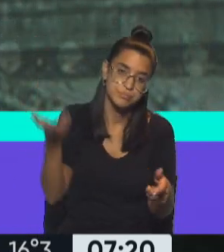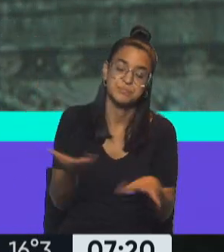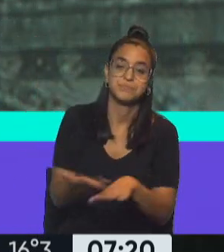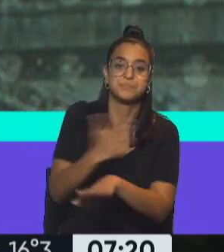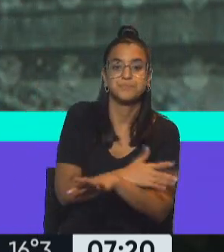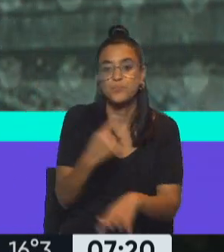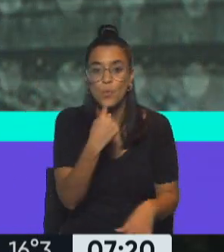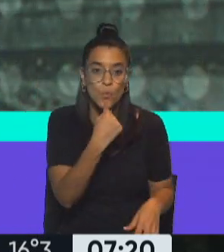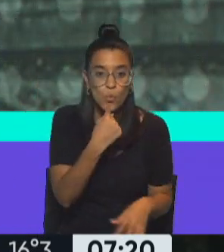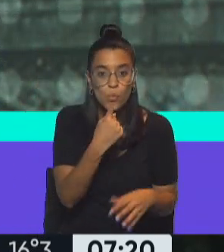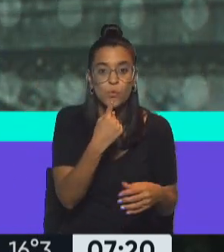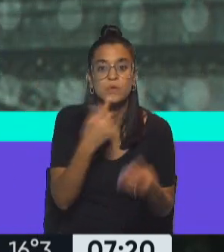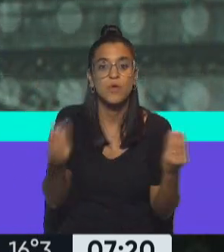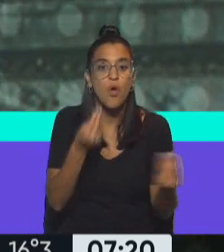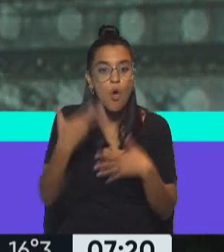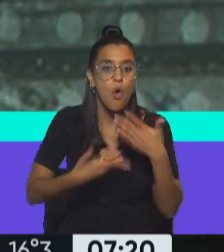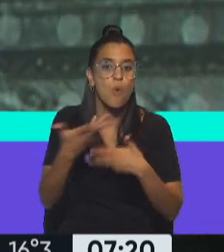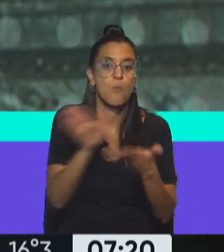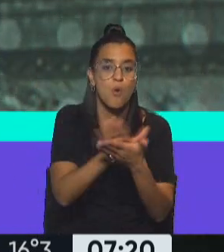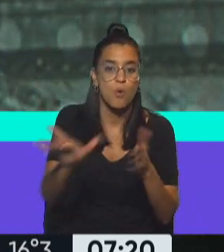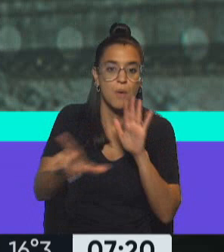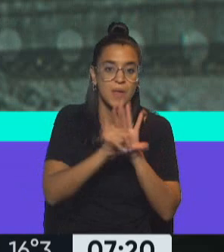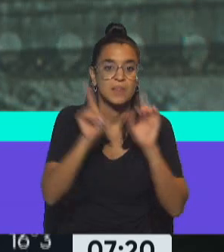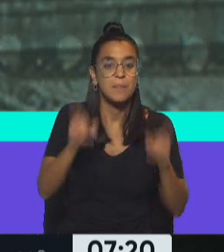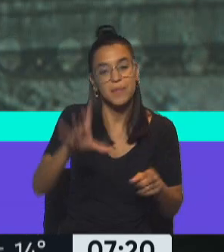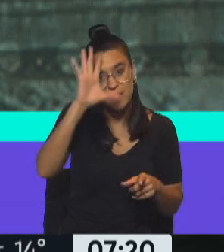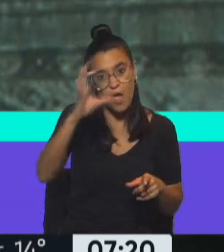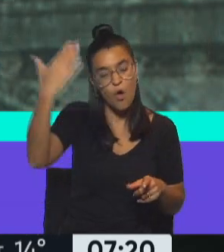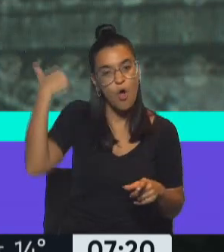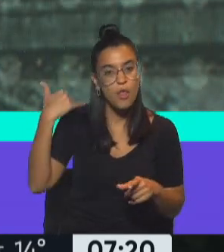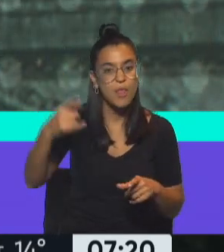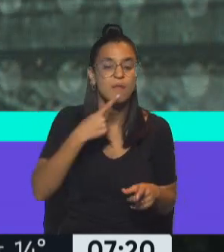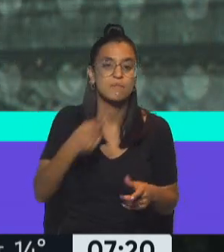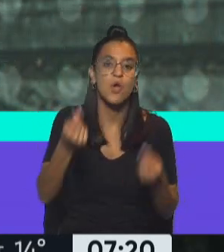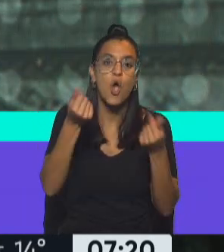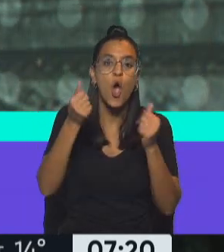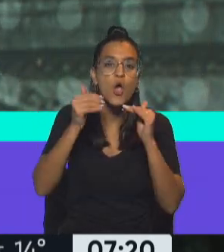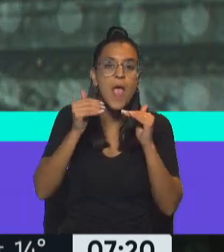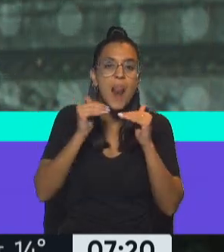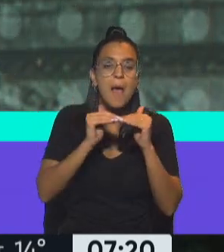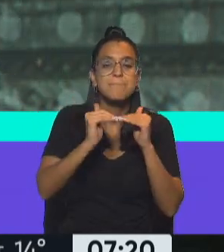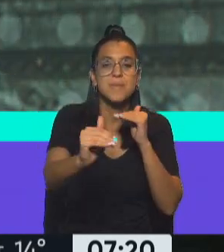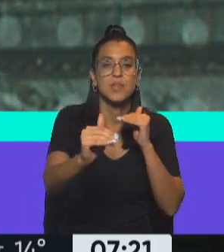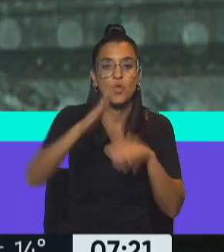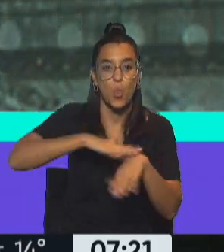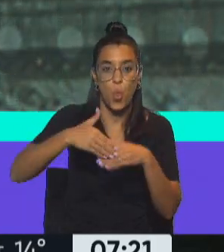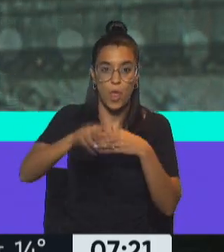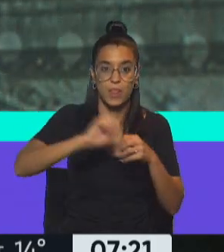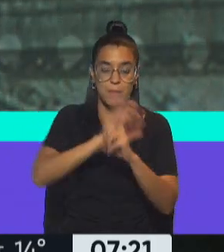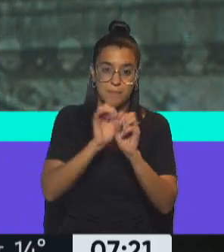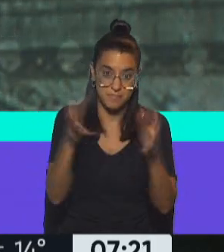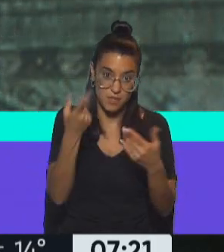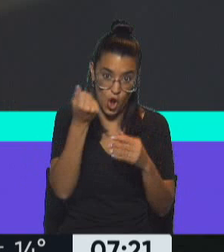la incertidumbre de cómo iba a ser la nueva ley. También te acordás que tenías el congelamiento que rigió durante la pandemia. Claro. Que hubo